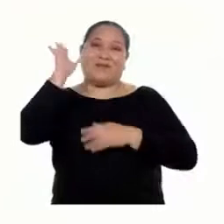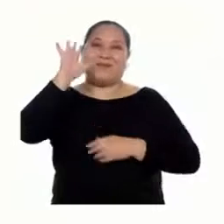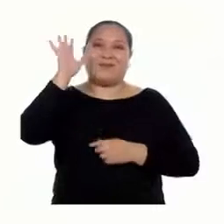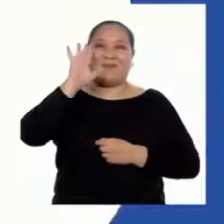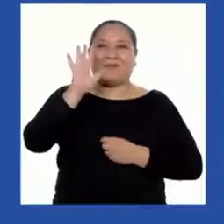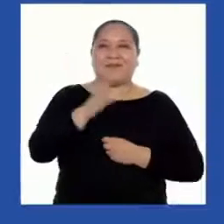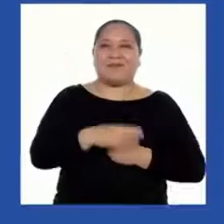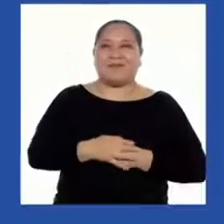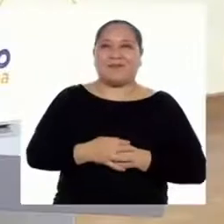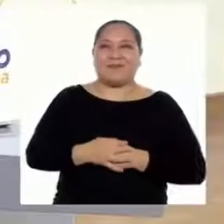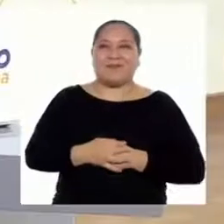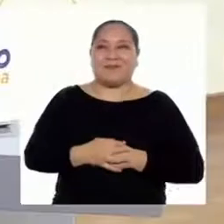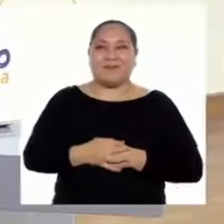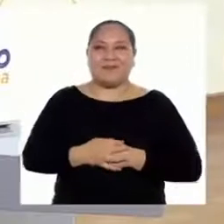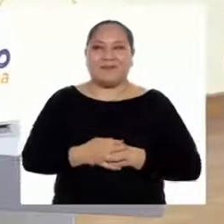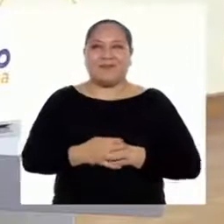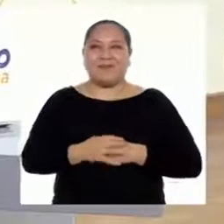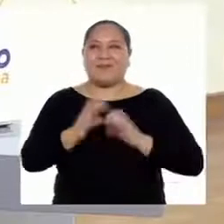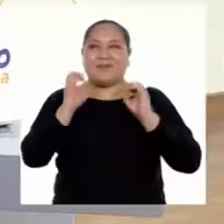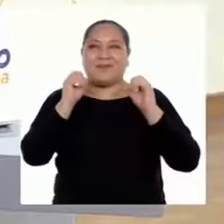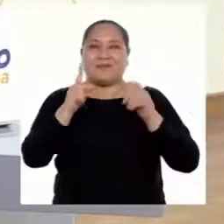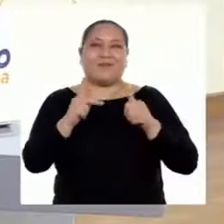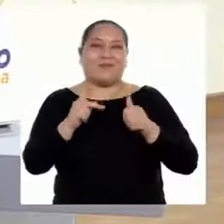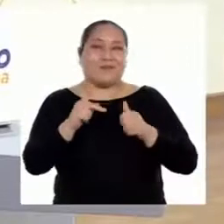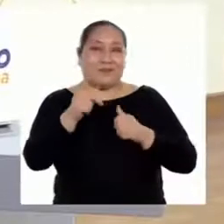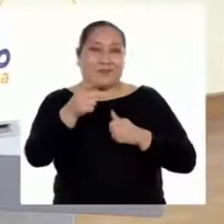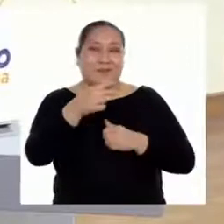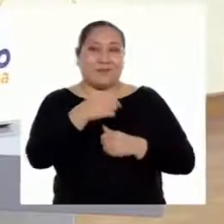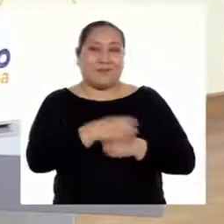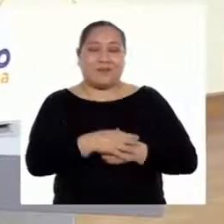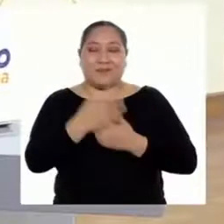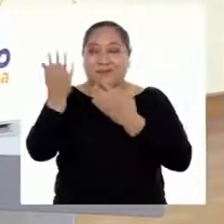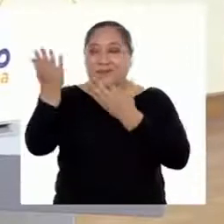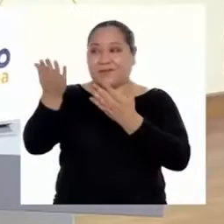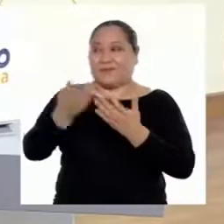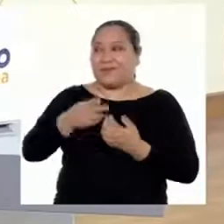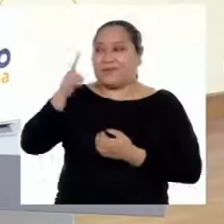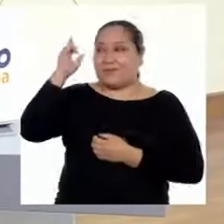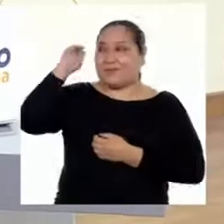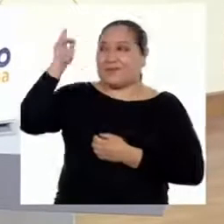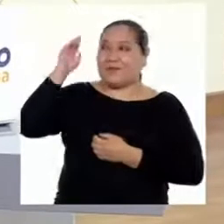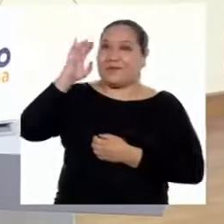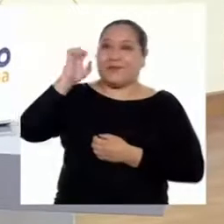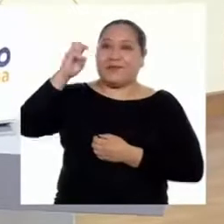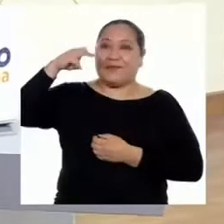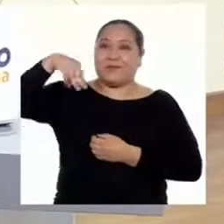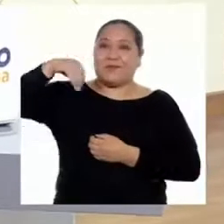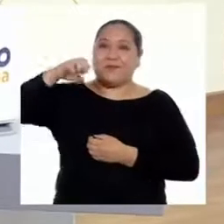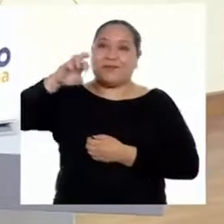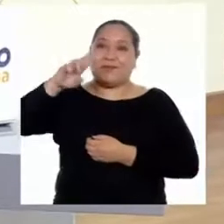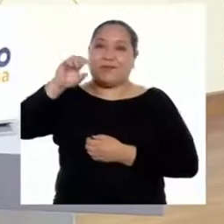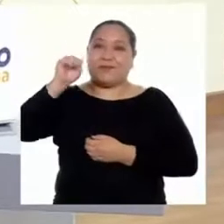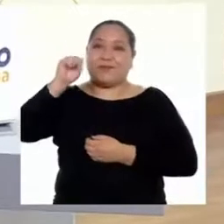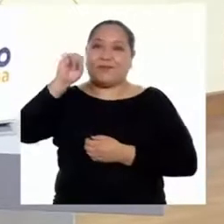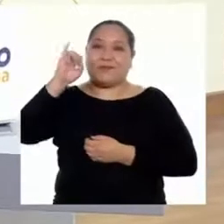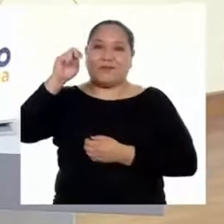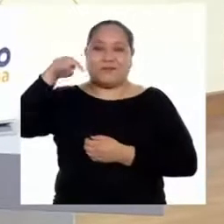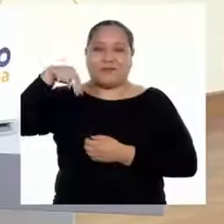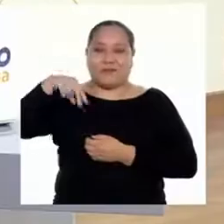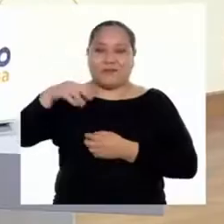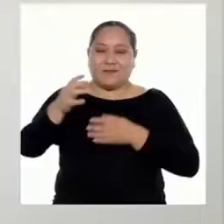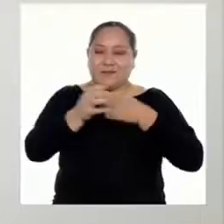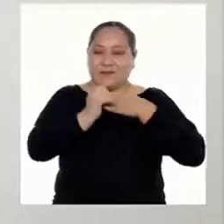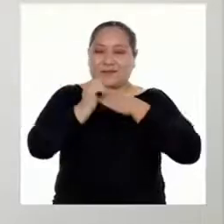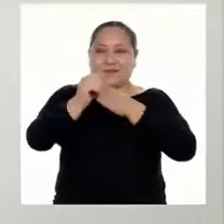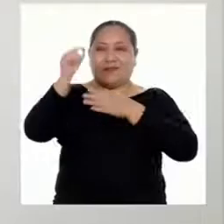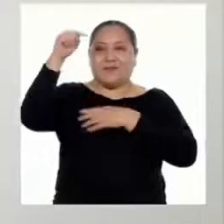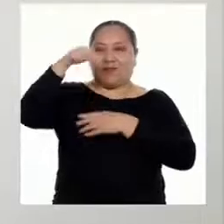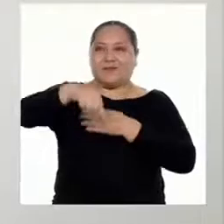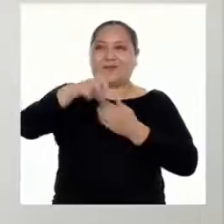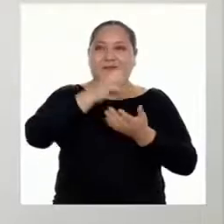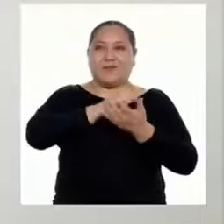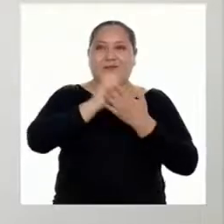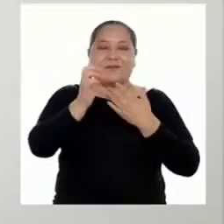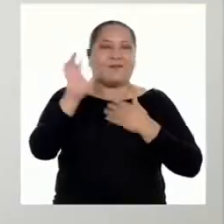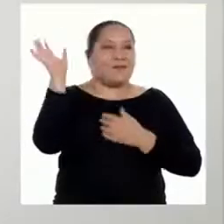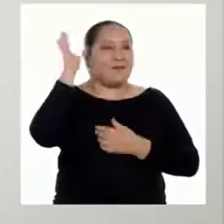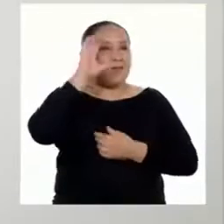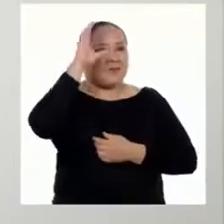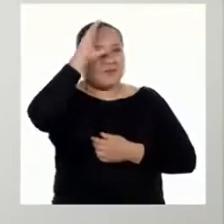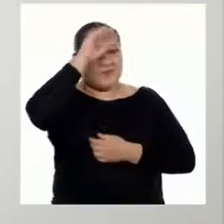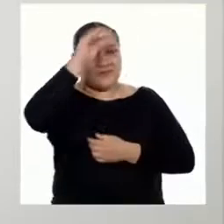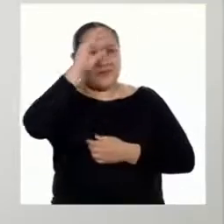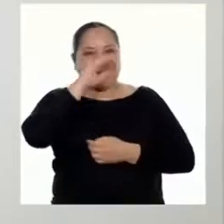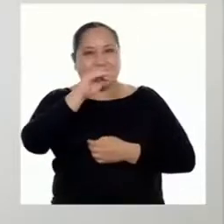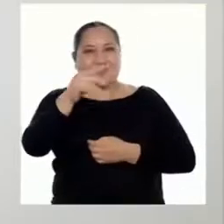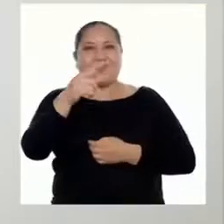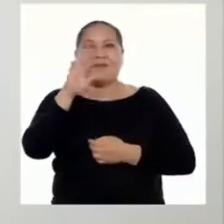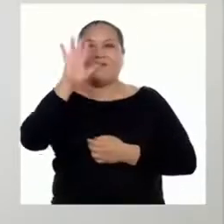Nos vemos. Bueno, ¿qué les parece si invitamos al profesor Emerson para que nos pueda guiar durante esta actividad? Hola Jonathan,